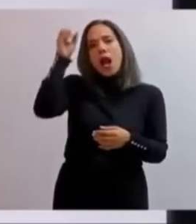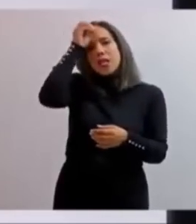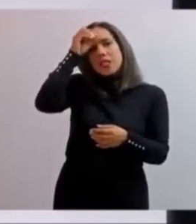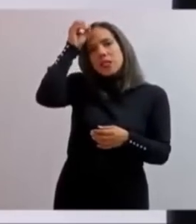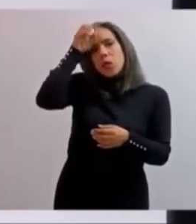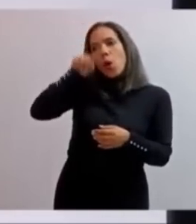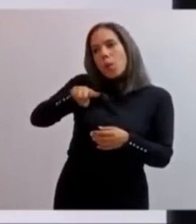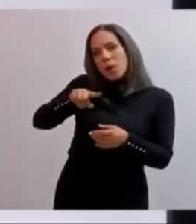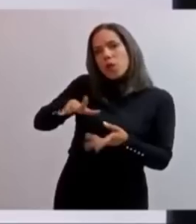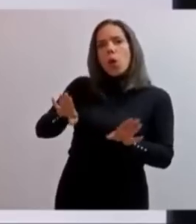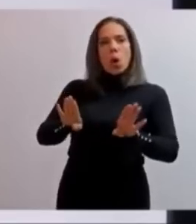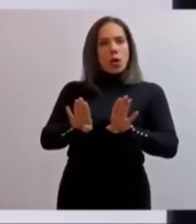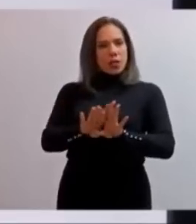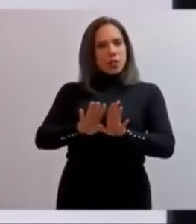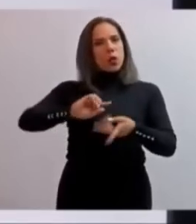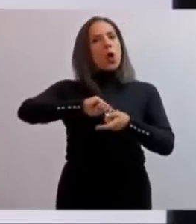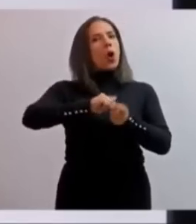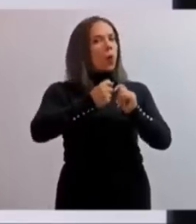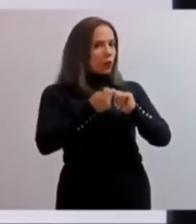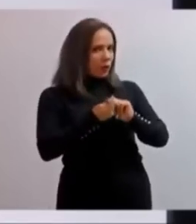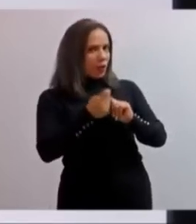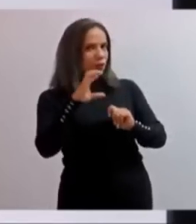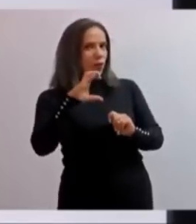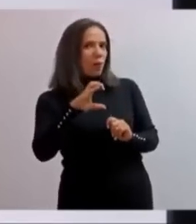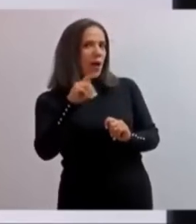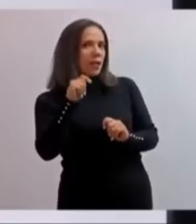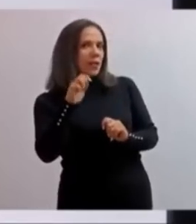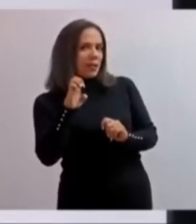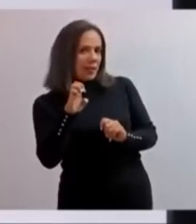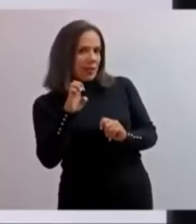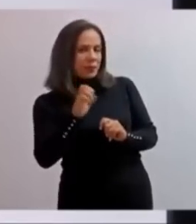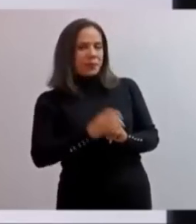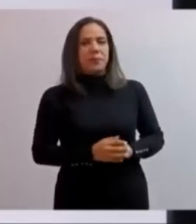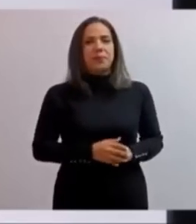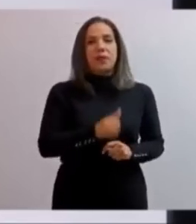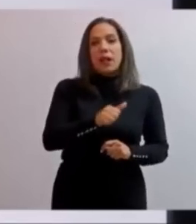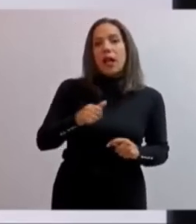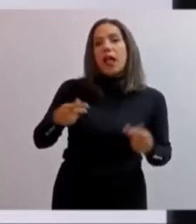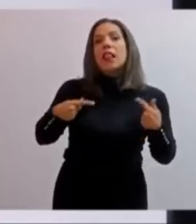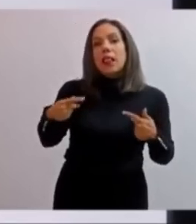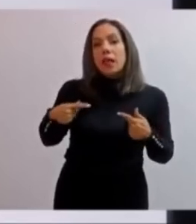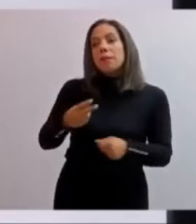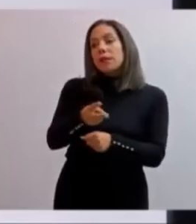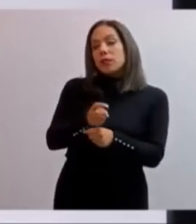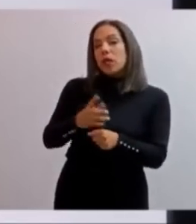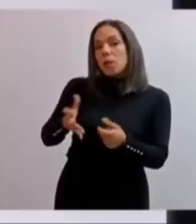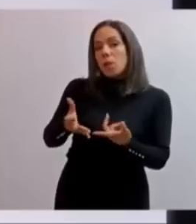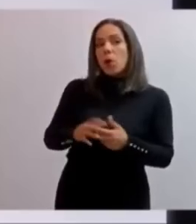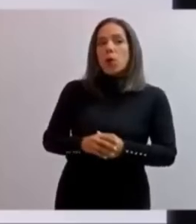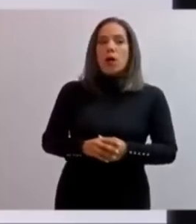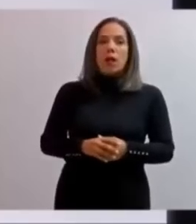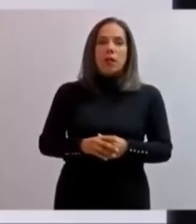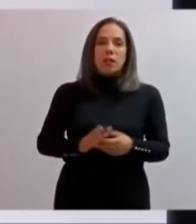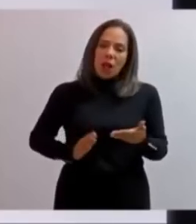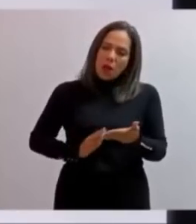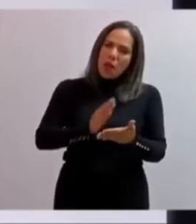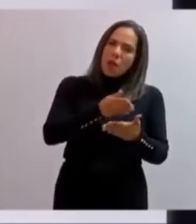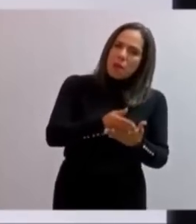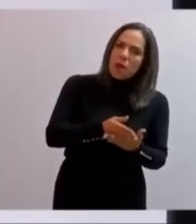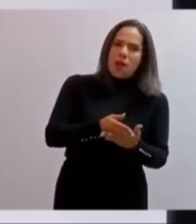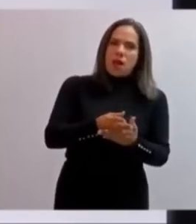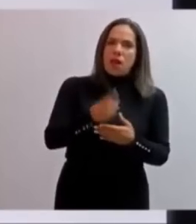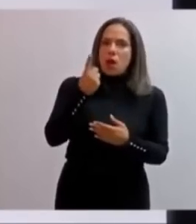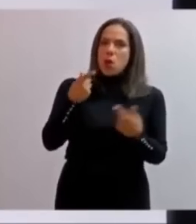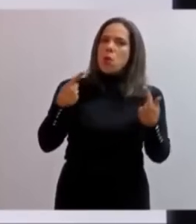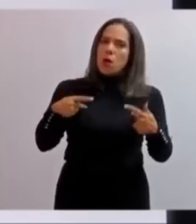de transformación del Consejo Técnico Escolar. Todas las involucradas y todos los involucrados tenemos algo que